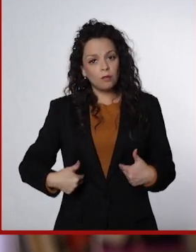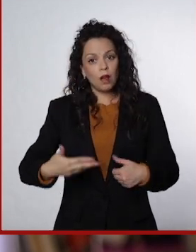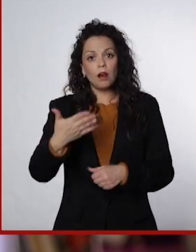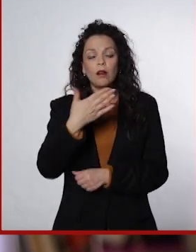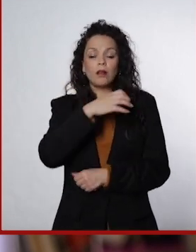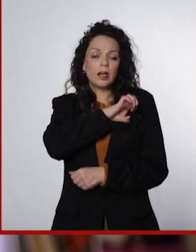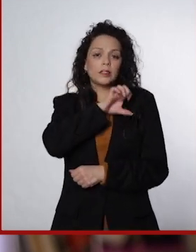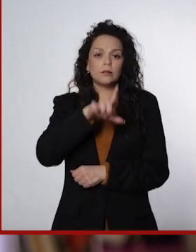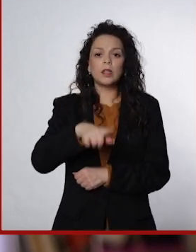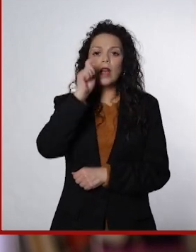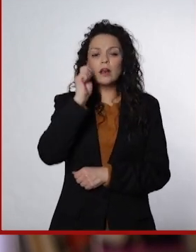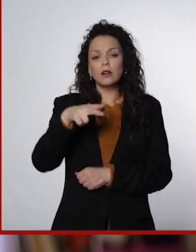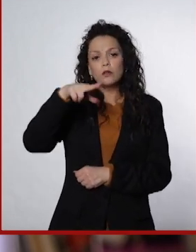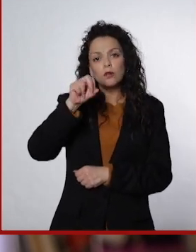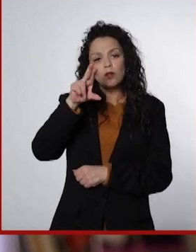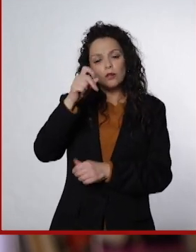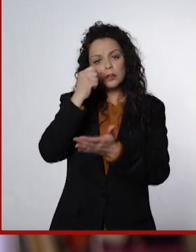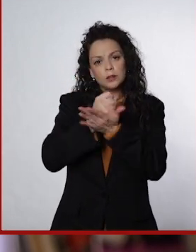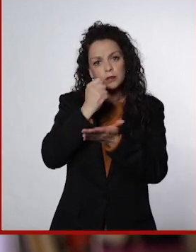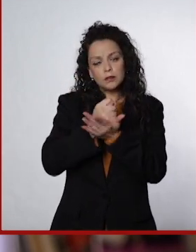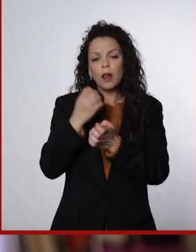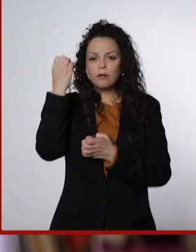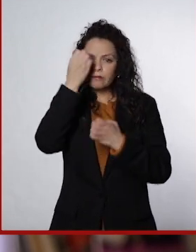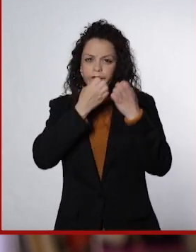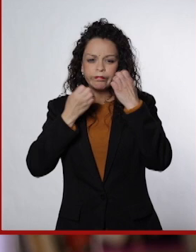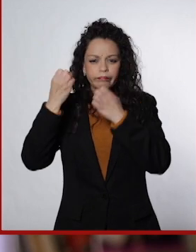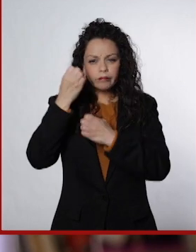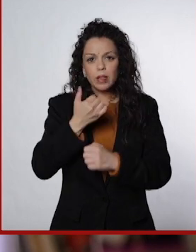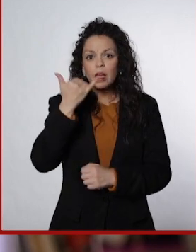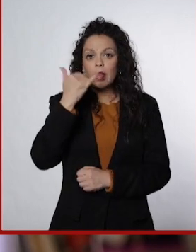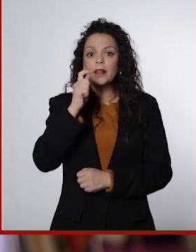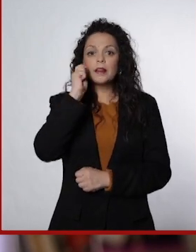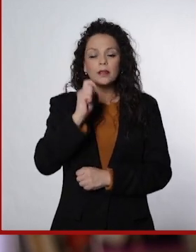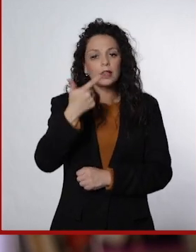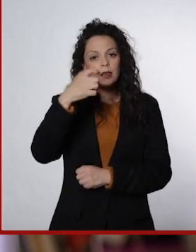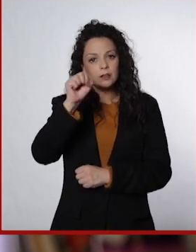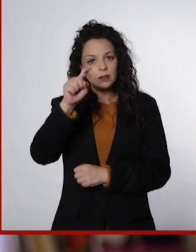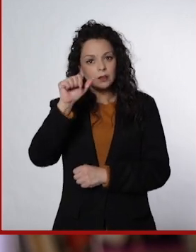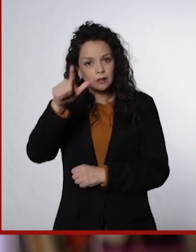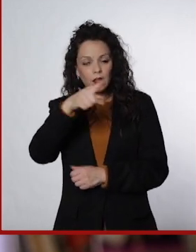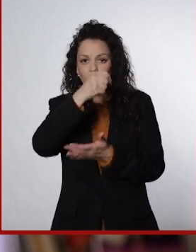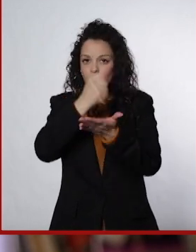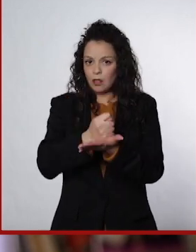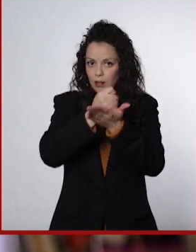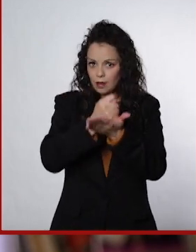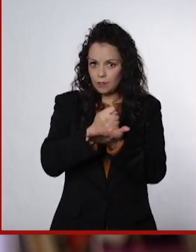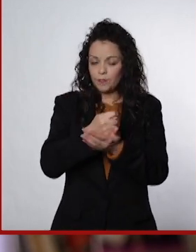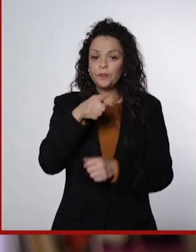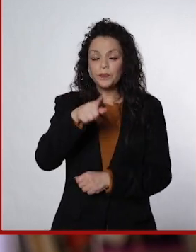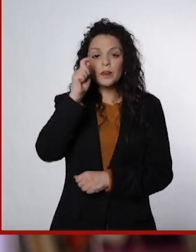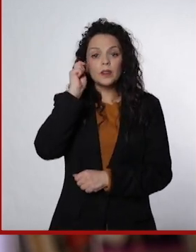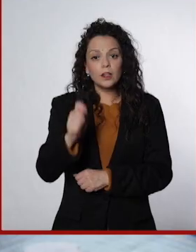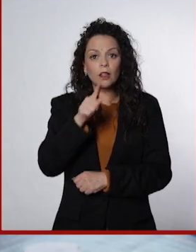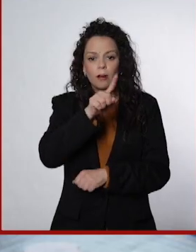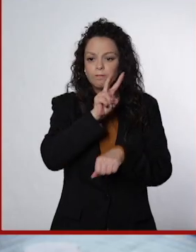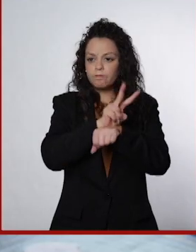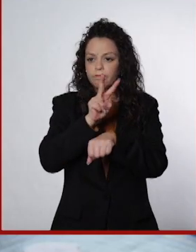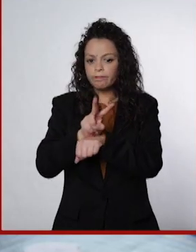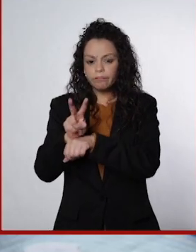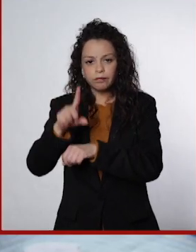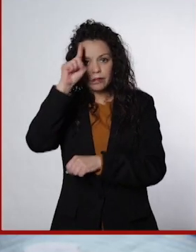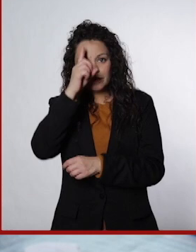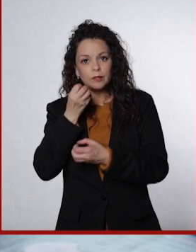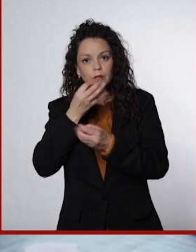en logoterapia, análisis existencial y psicoterapia gestalt, instructor de comunicación no violenta